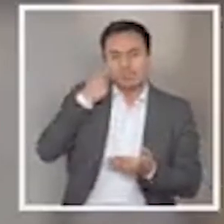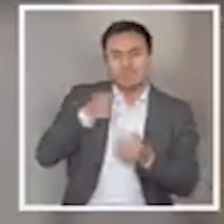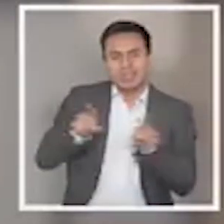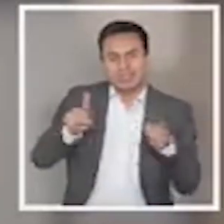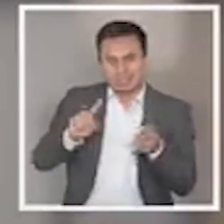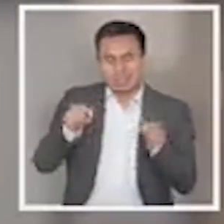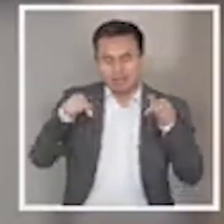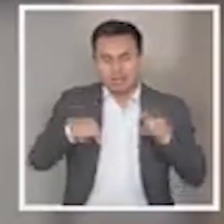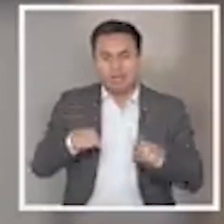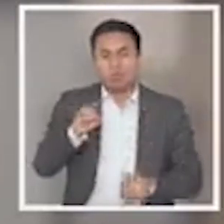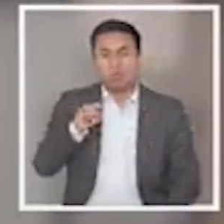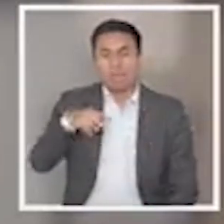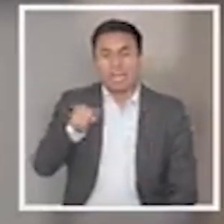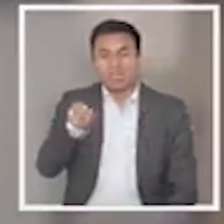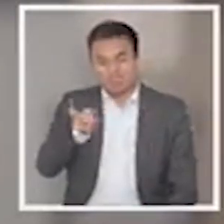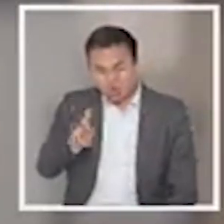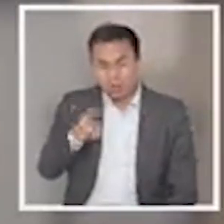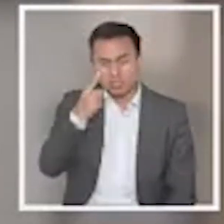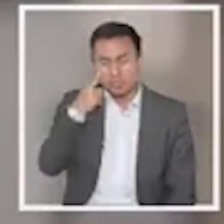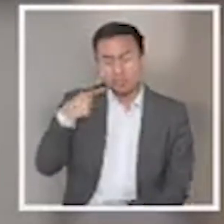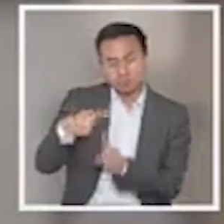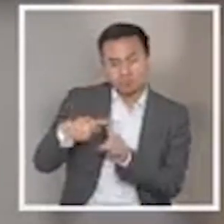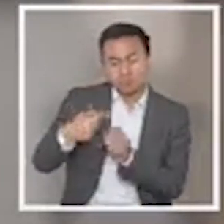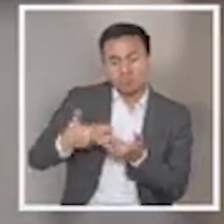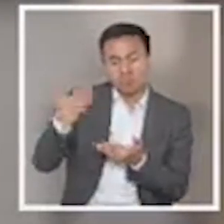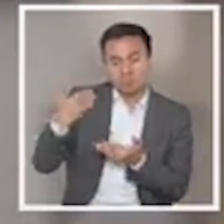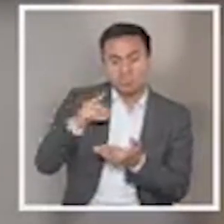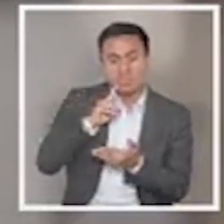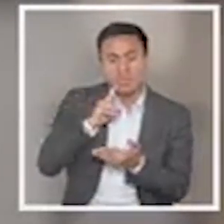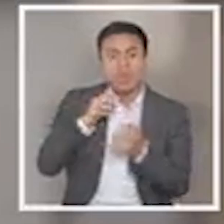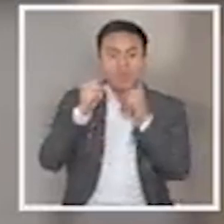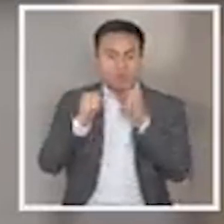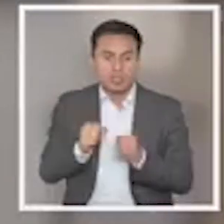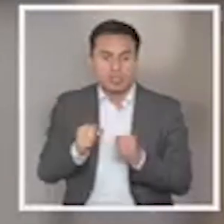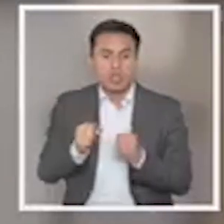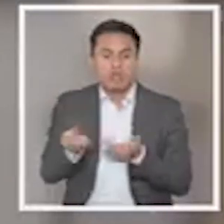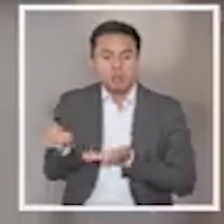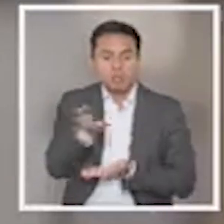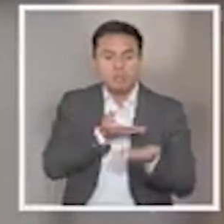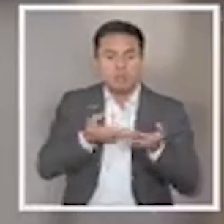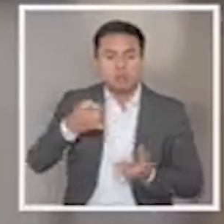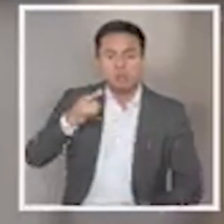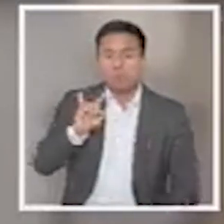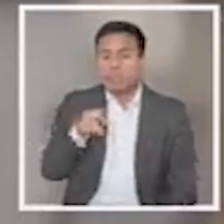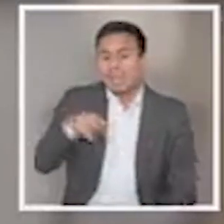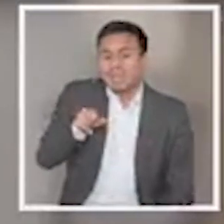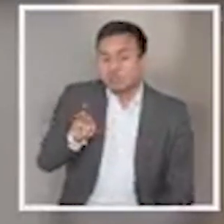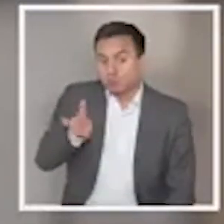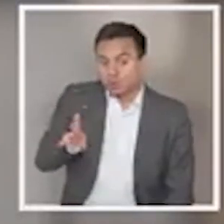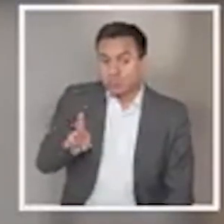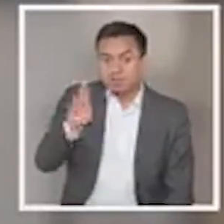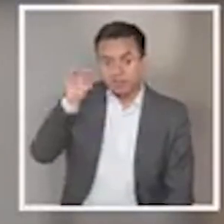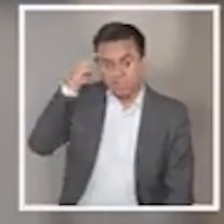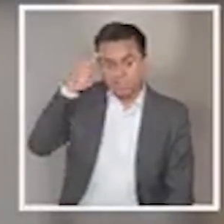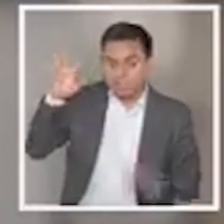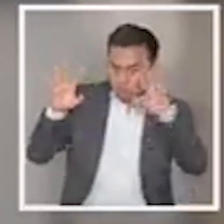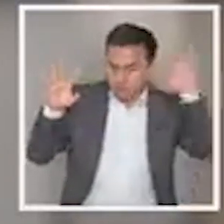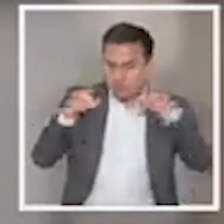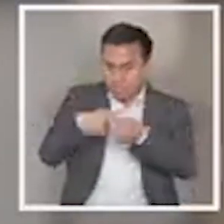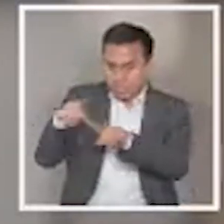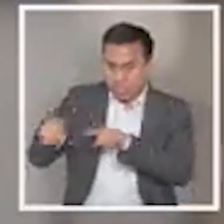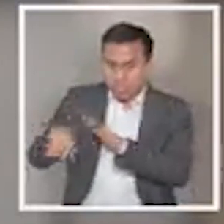conocimos. El UNASUR que conocimos tuvo una virtud, que se podía convivir en el UNASUR más allá de las diferencias